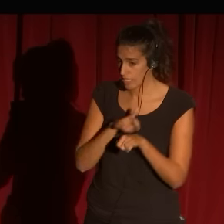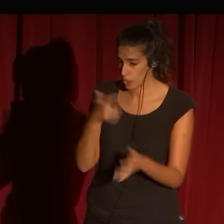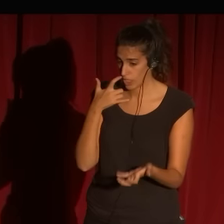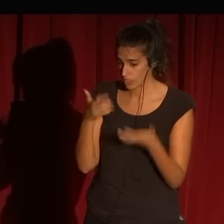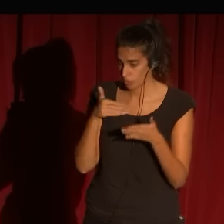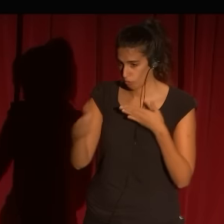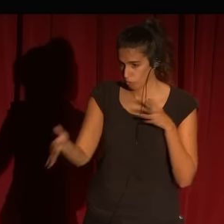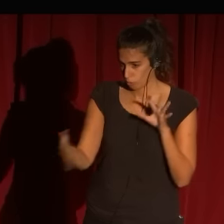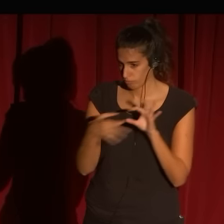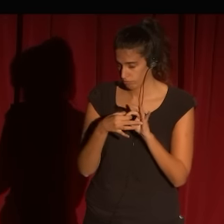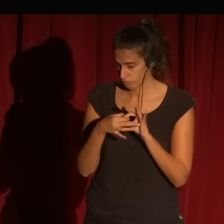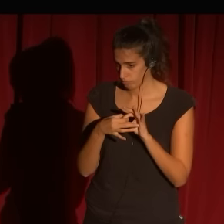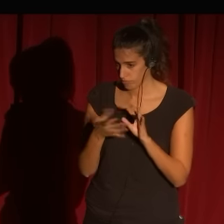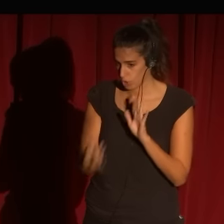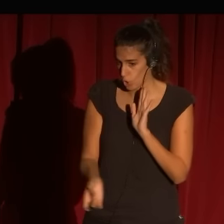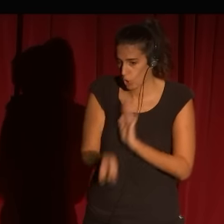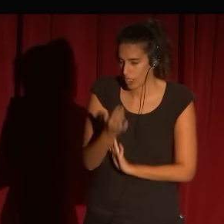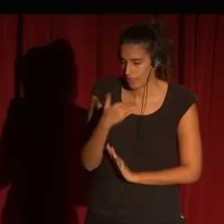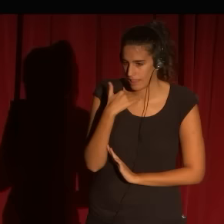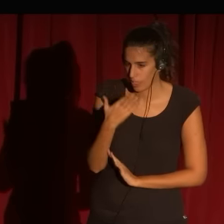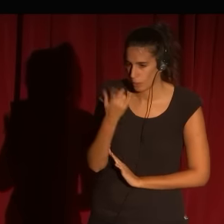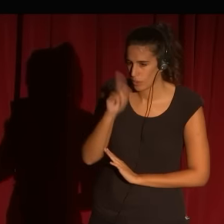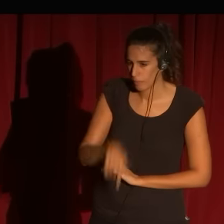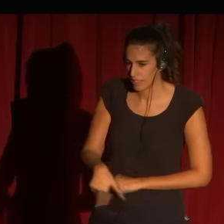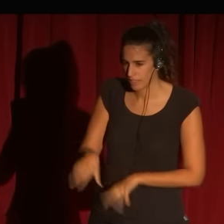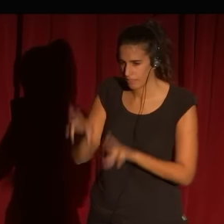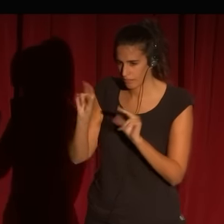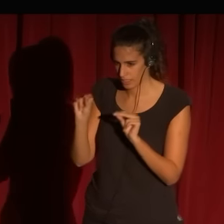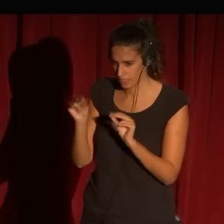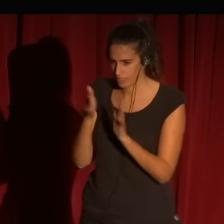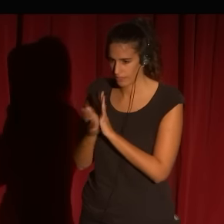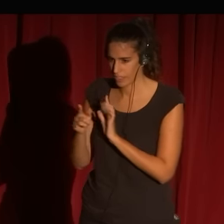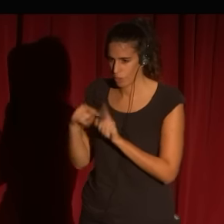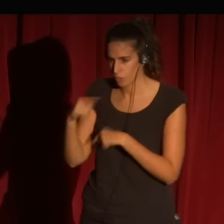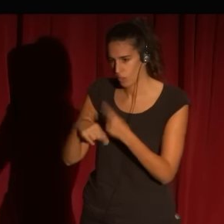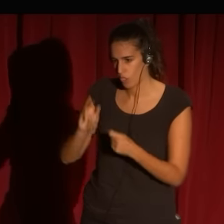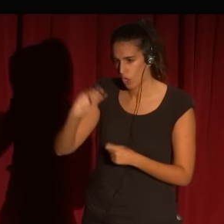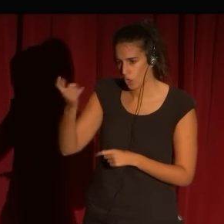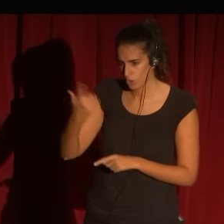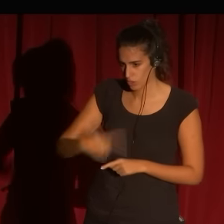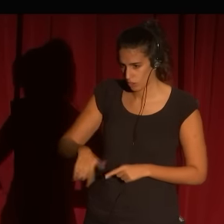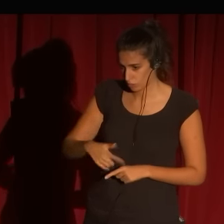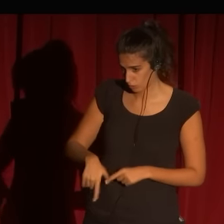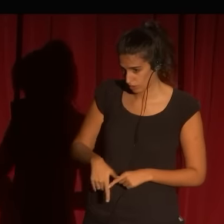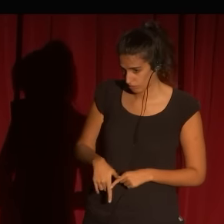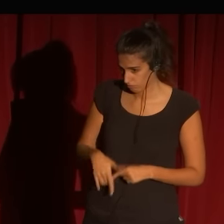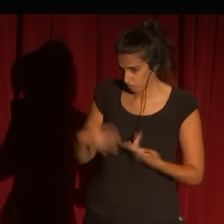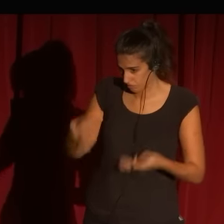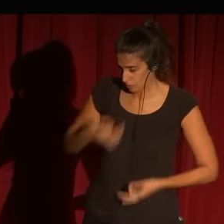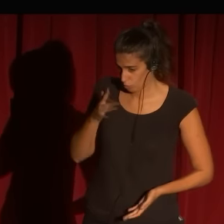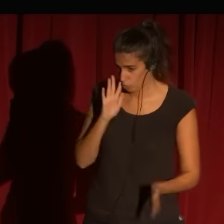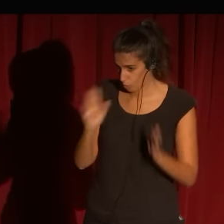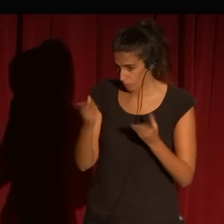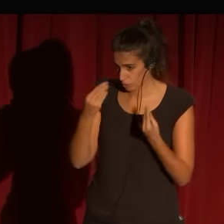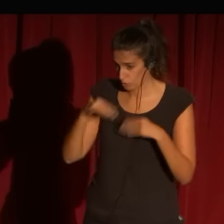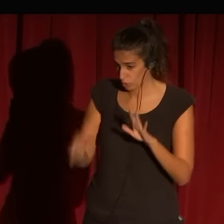futuro el origen de algo pero también es el final de un camino es consecuencia de otras cosas como lo son lo es siempre cualquier momento